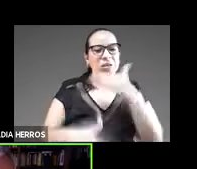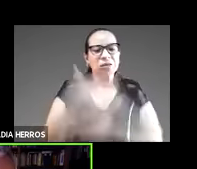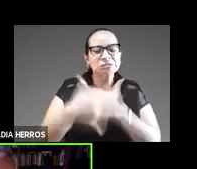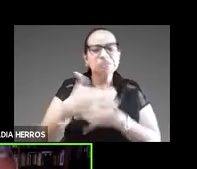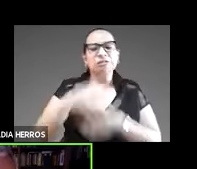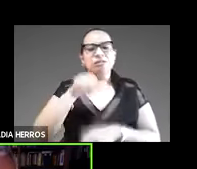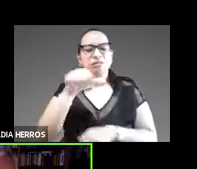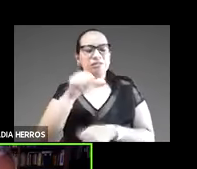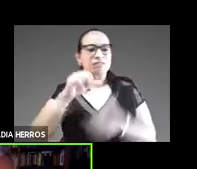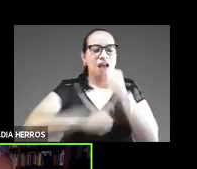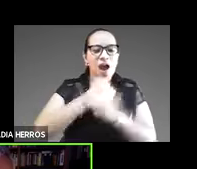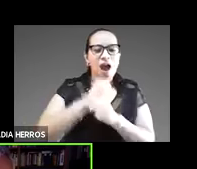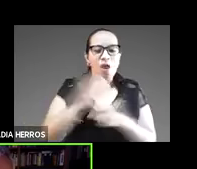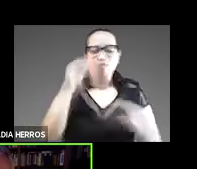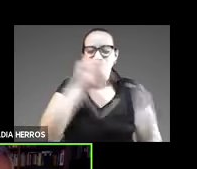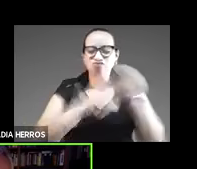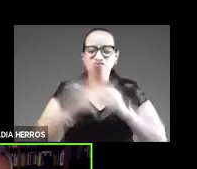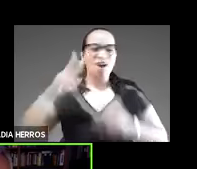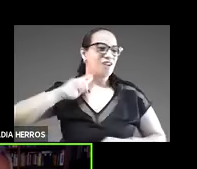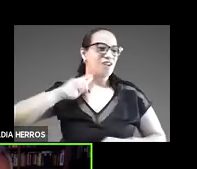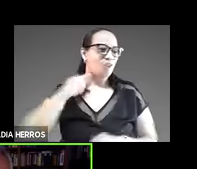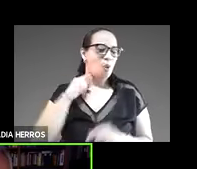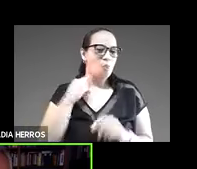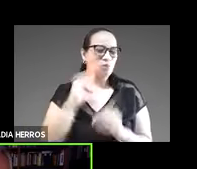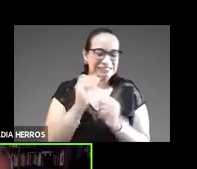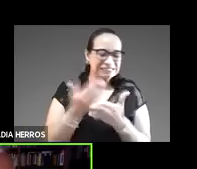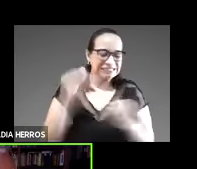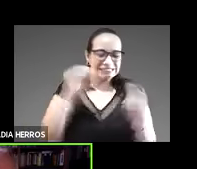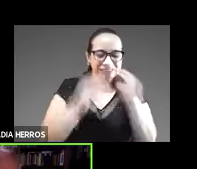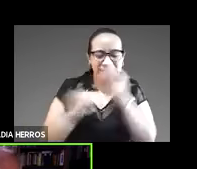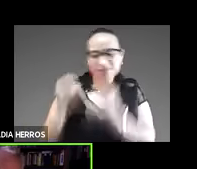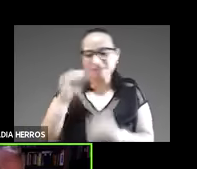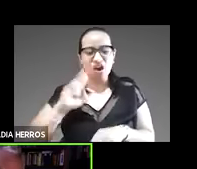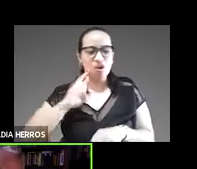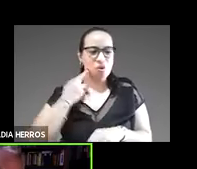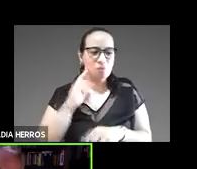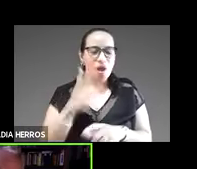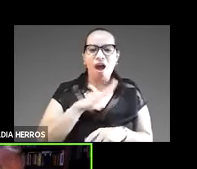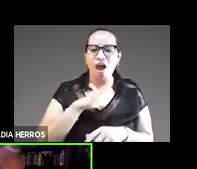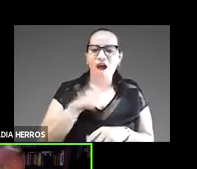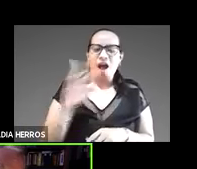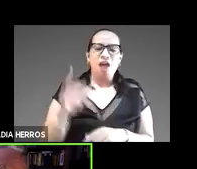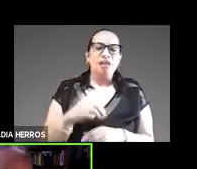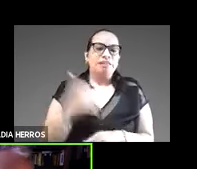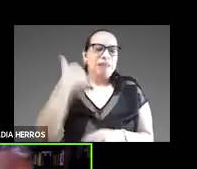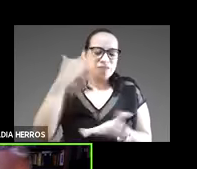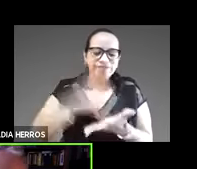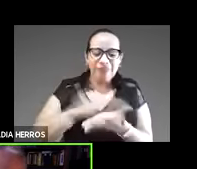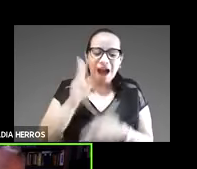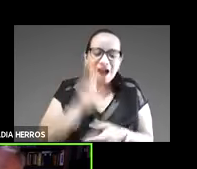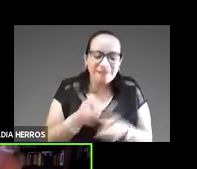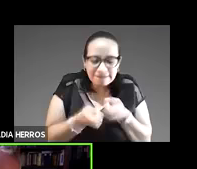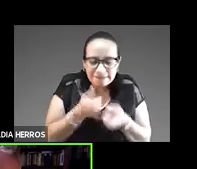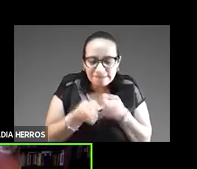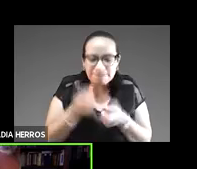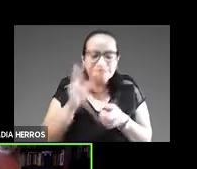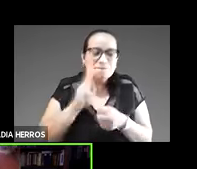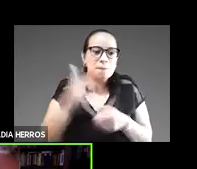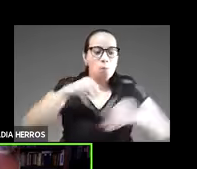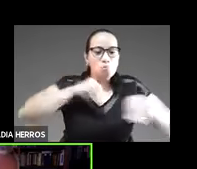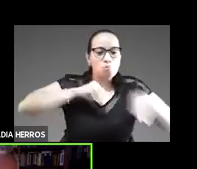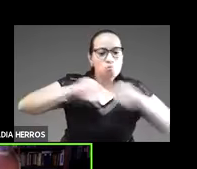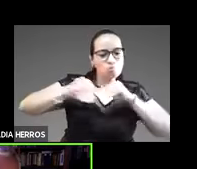unos robots que acaban de construir y están con el teléfono celular consiguiendo que se muevan, ¿no?